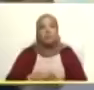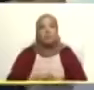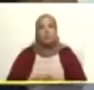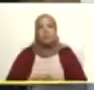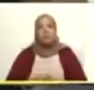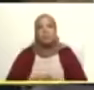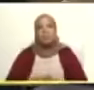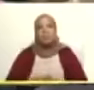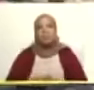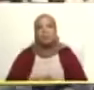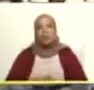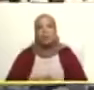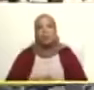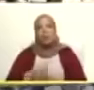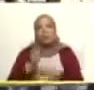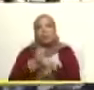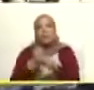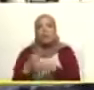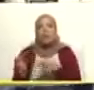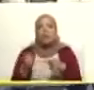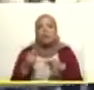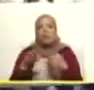¡Solo el pueblo salva a la patria!